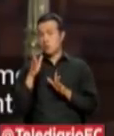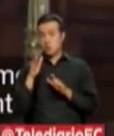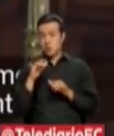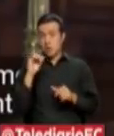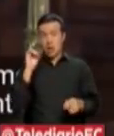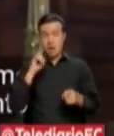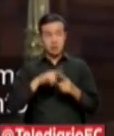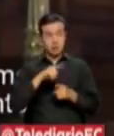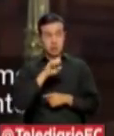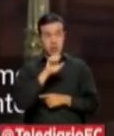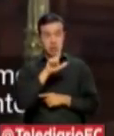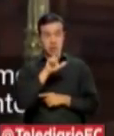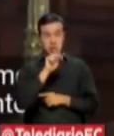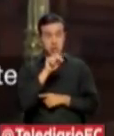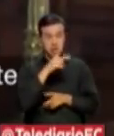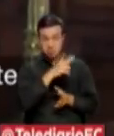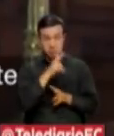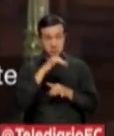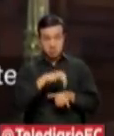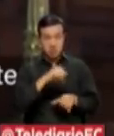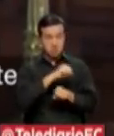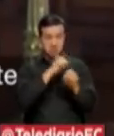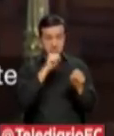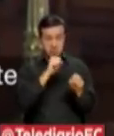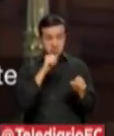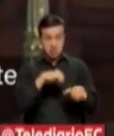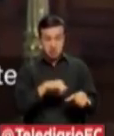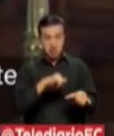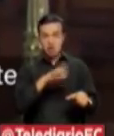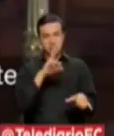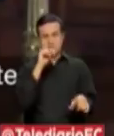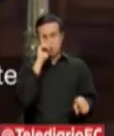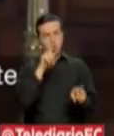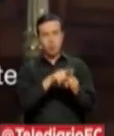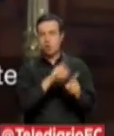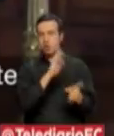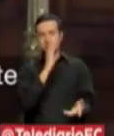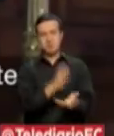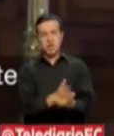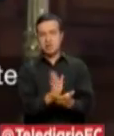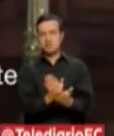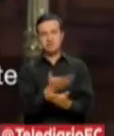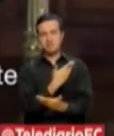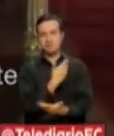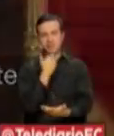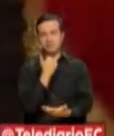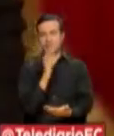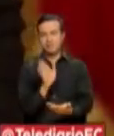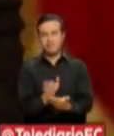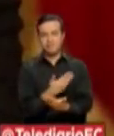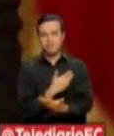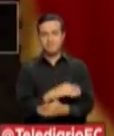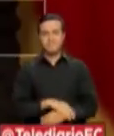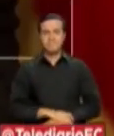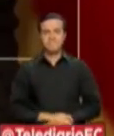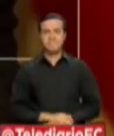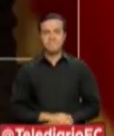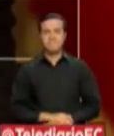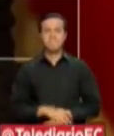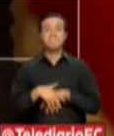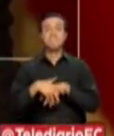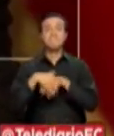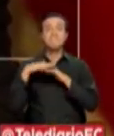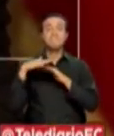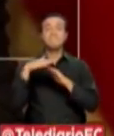mientras sigan organizando actos violentos que para nosotros son absolutamente inaceptables marcha por